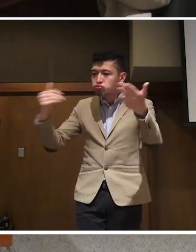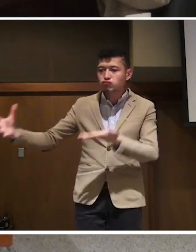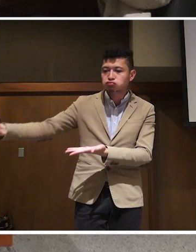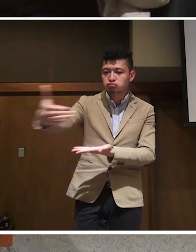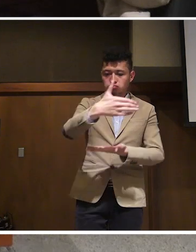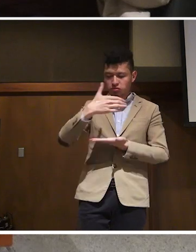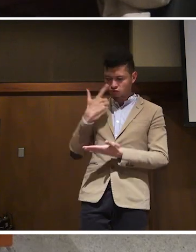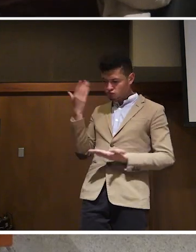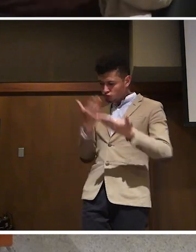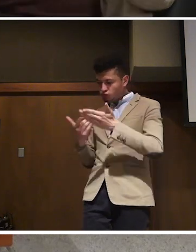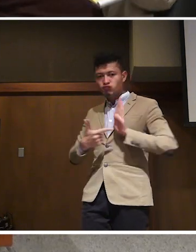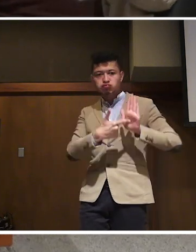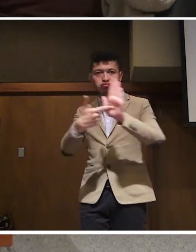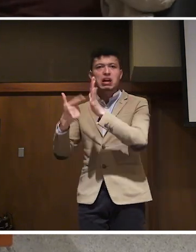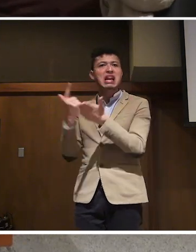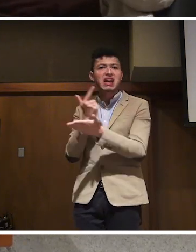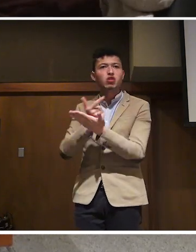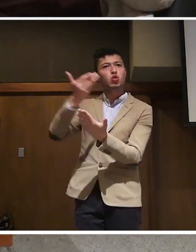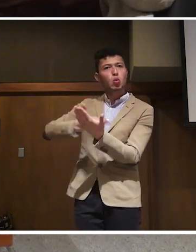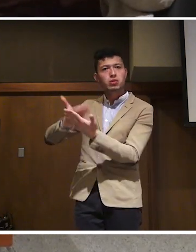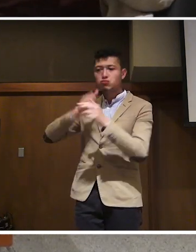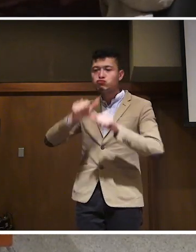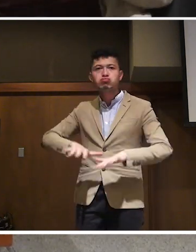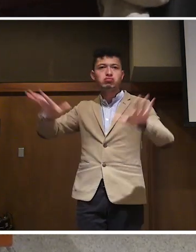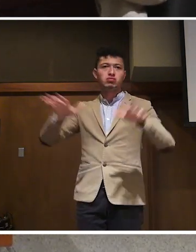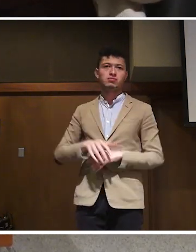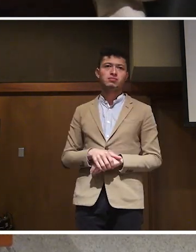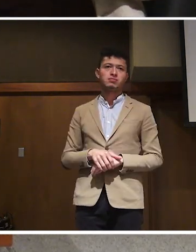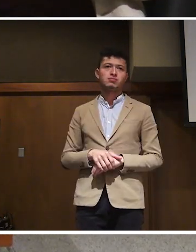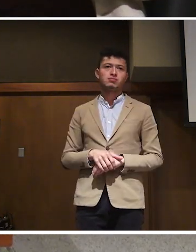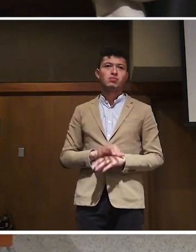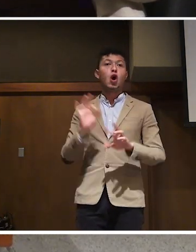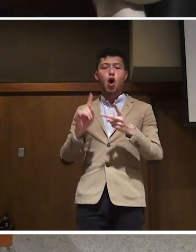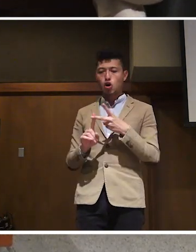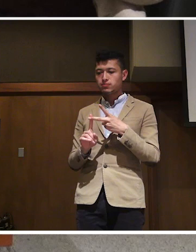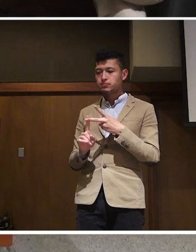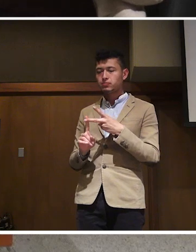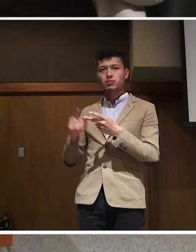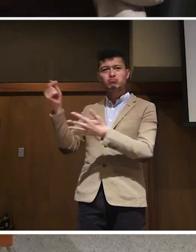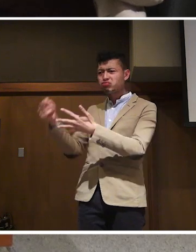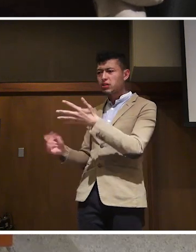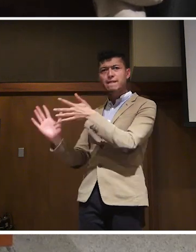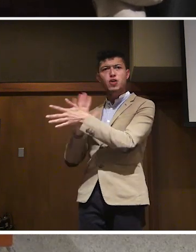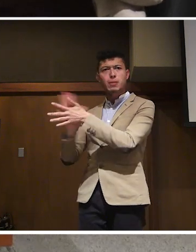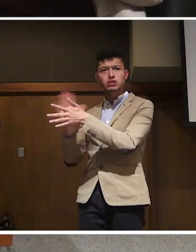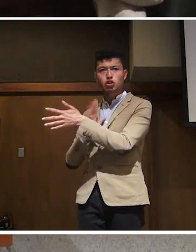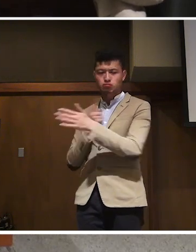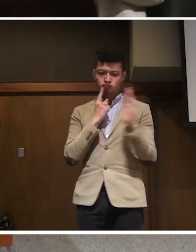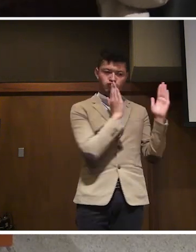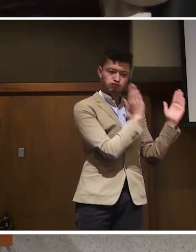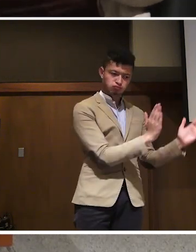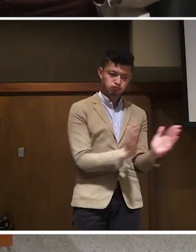y documentos. Y bueno, también lo define como una colección de elementos de información organizados y